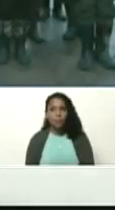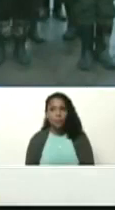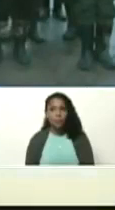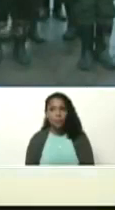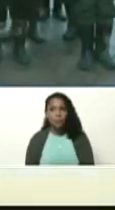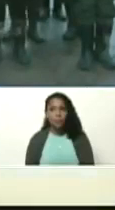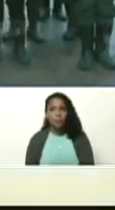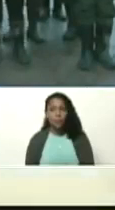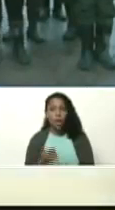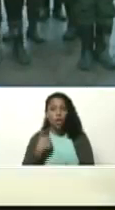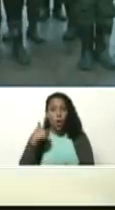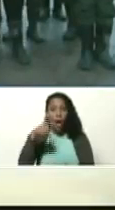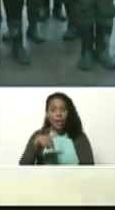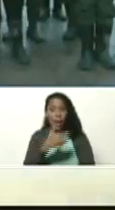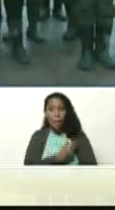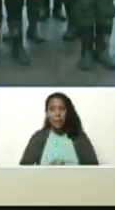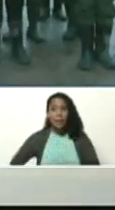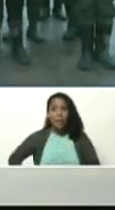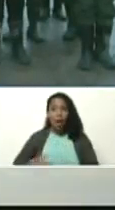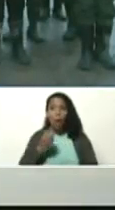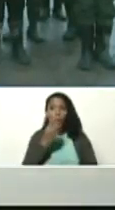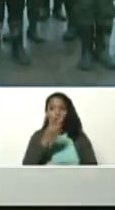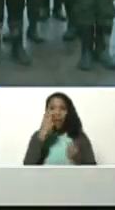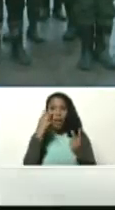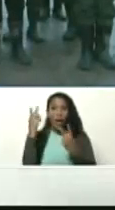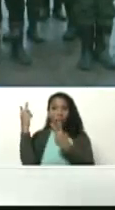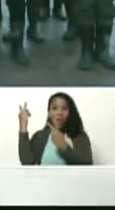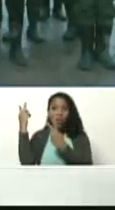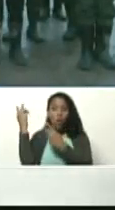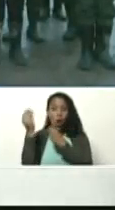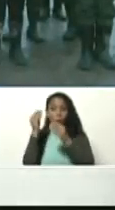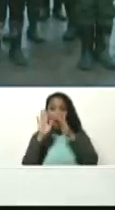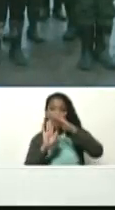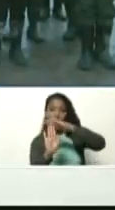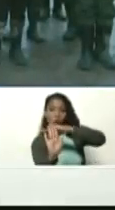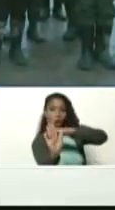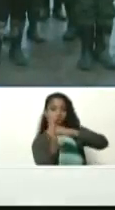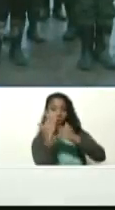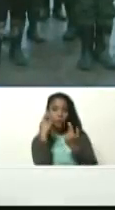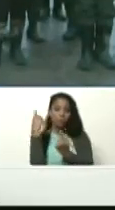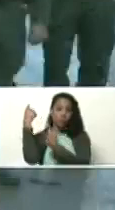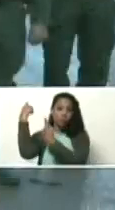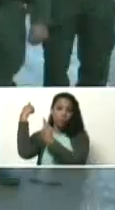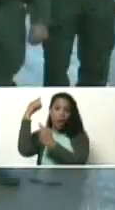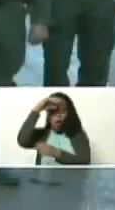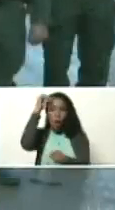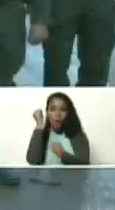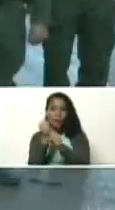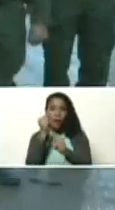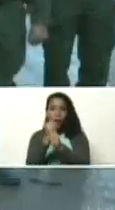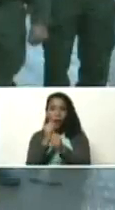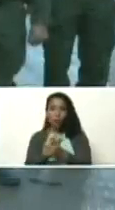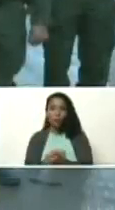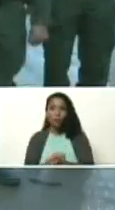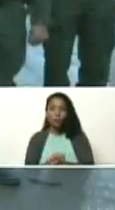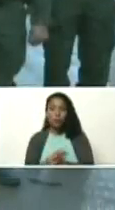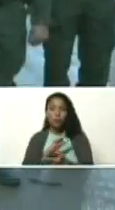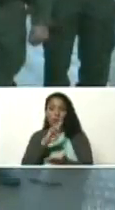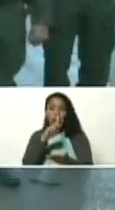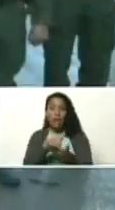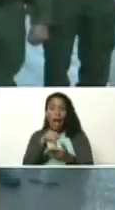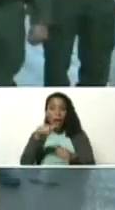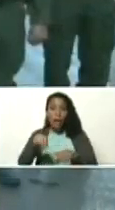Ah, estoy acá, presidente. Bueno, usted está viendo al fondo los trabajos. Acaba de llegar también